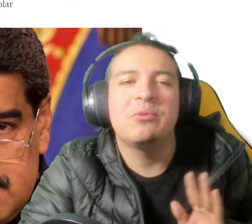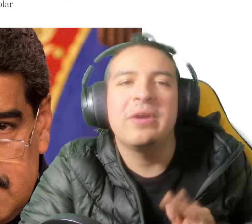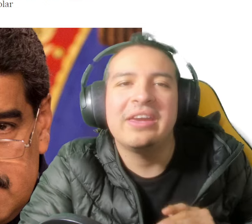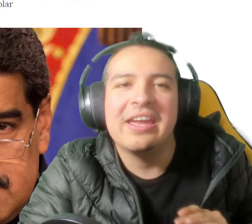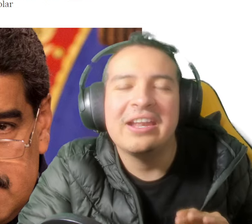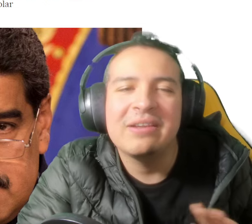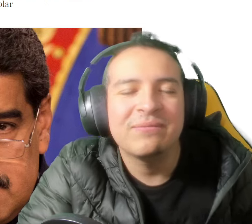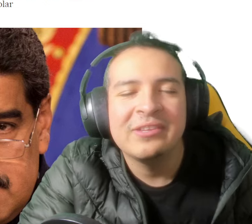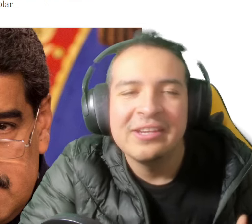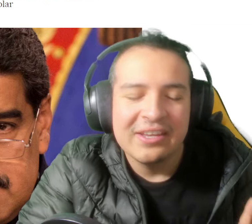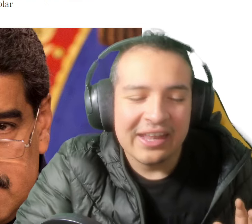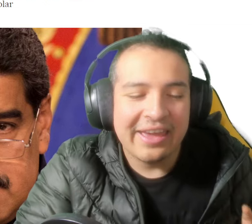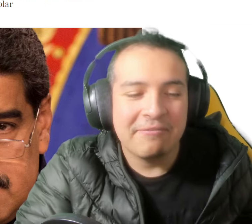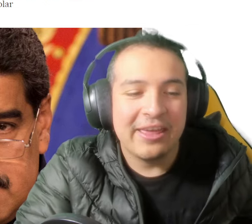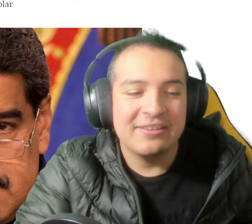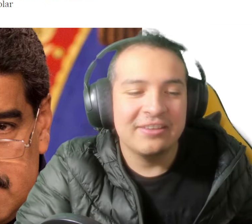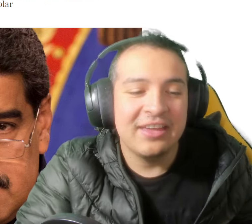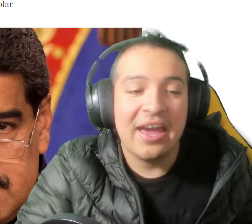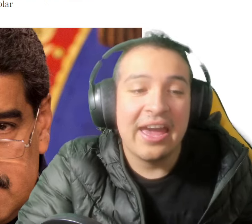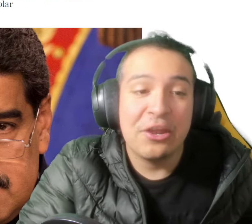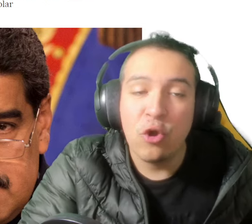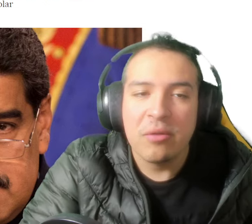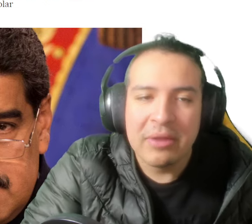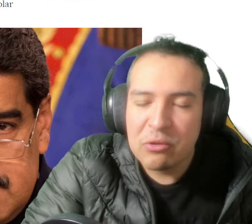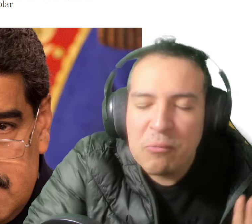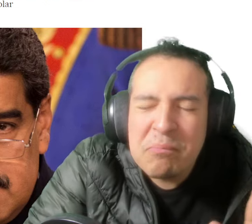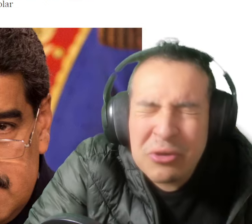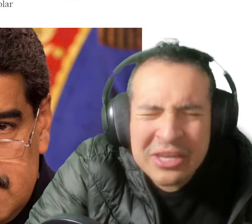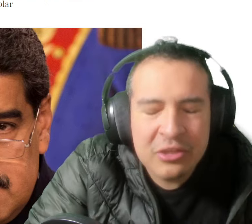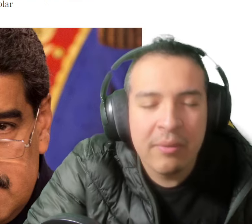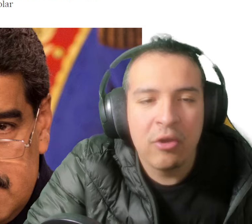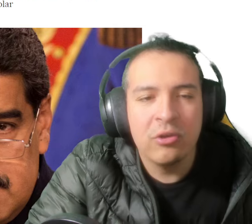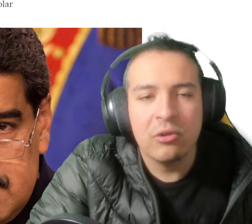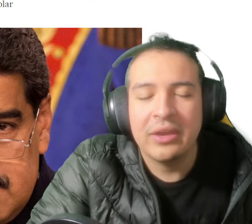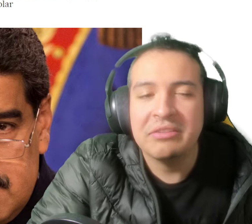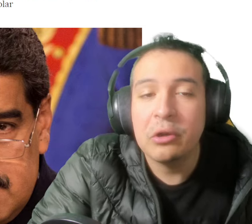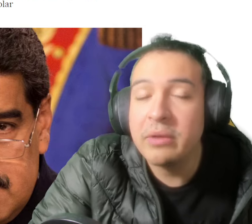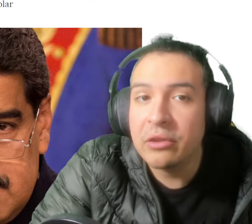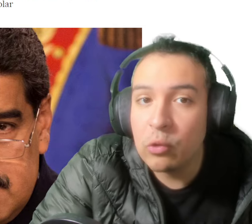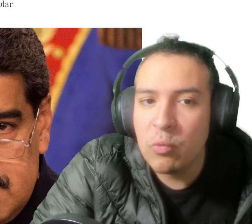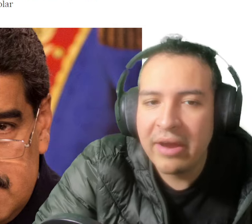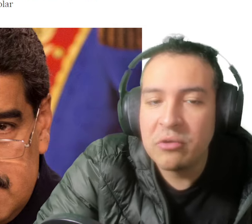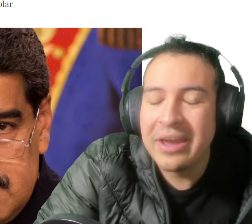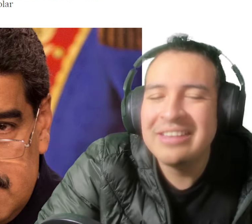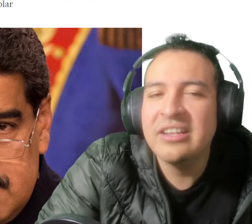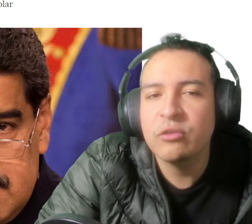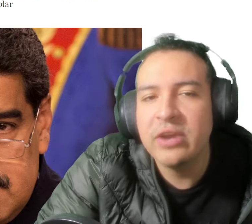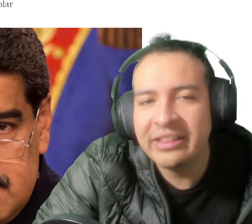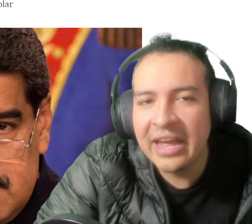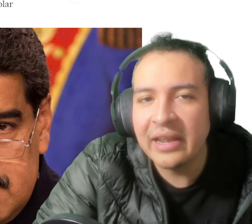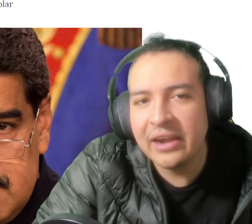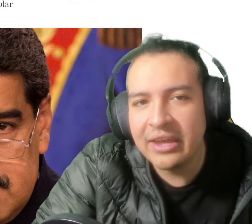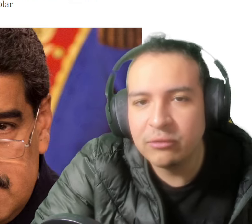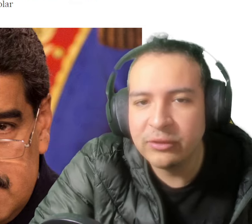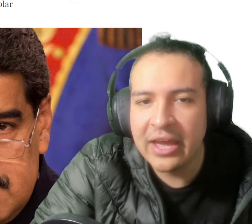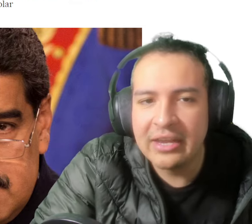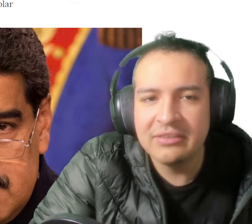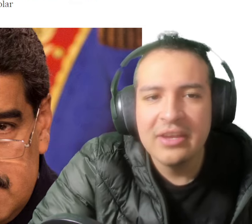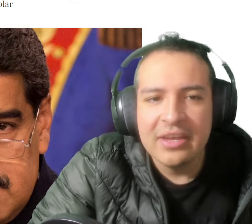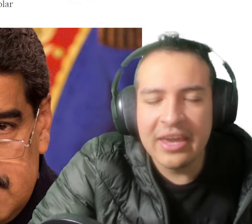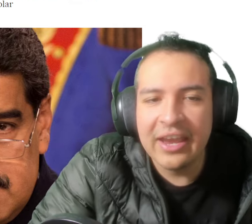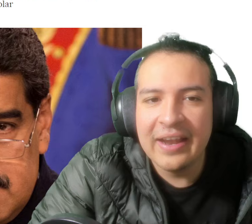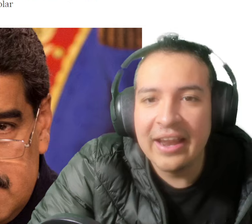tampoco es que el la diferencia sea enorme no un poquito mejor lo que hace el gobierno cubano es desconectar las redes